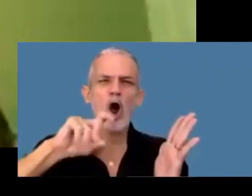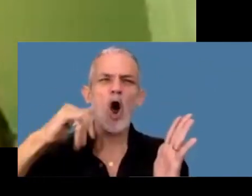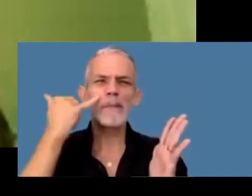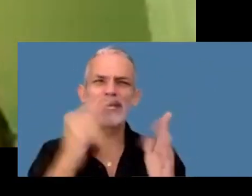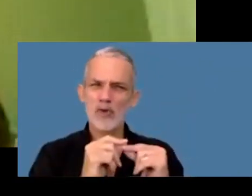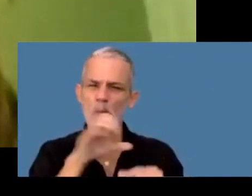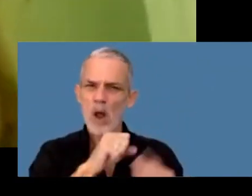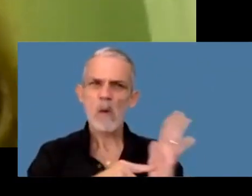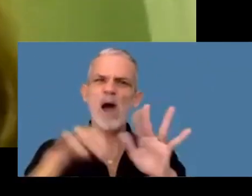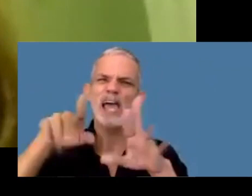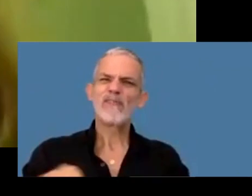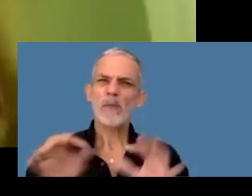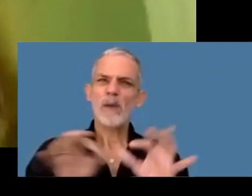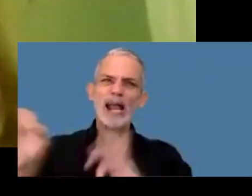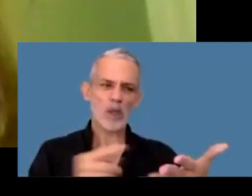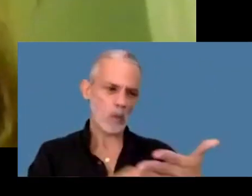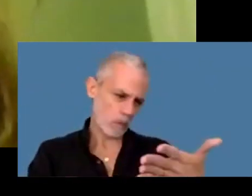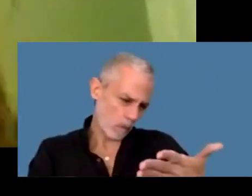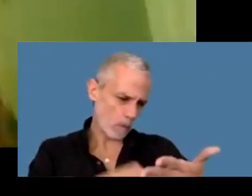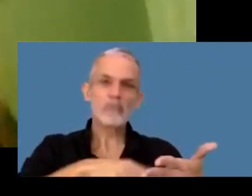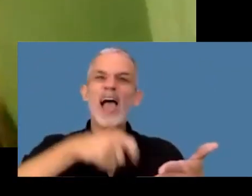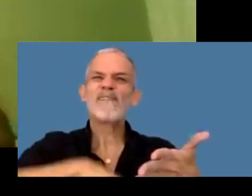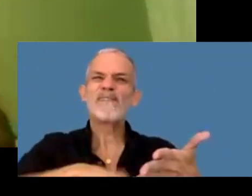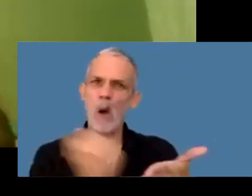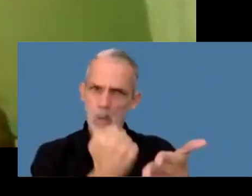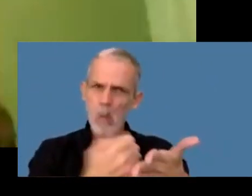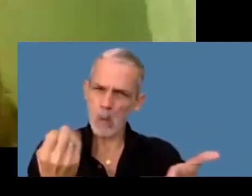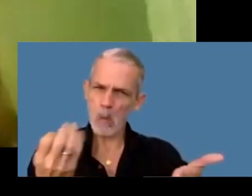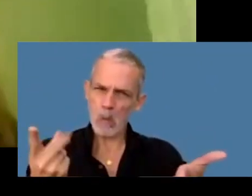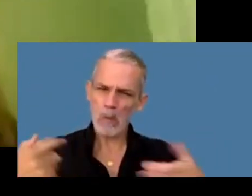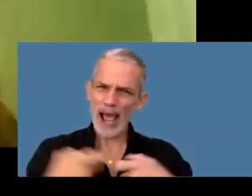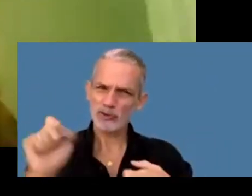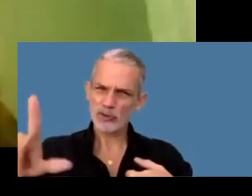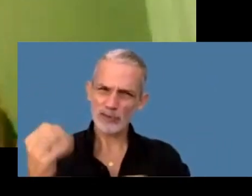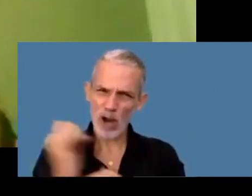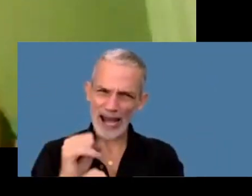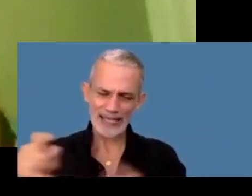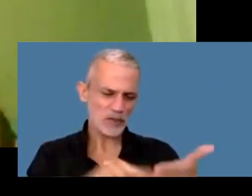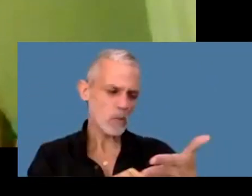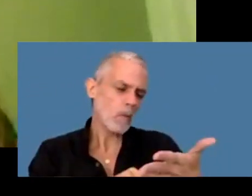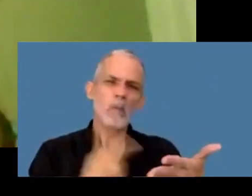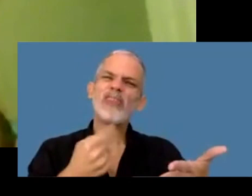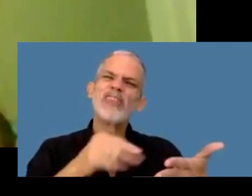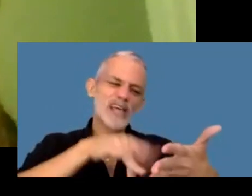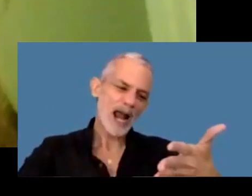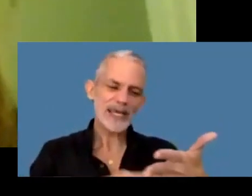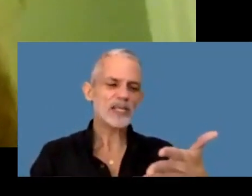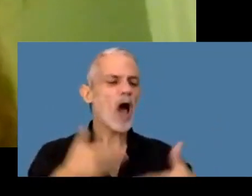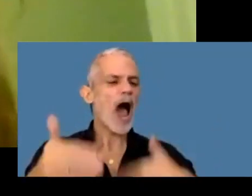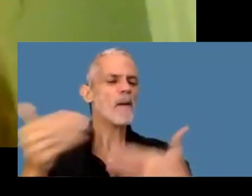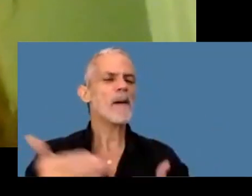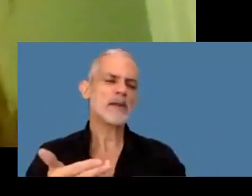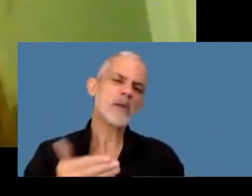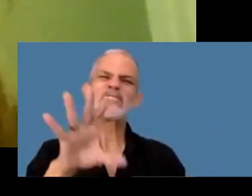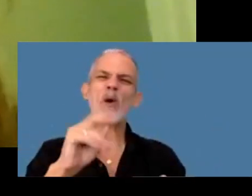en poder transmitir todos los conceptos. No, te súper agradezco, Sergio, la verdad, súper completo, la gente pone muy bueno,